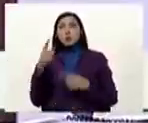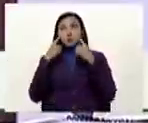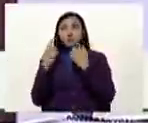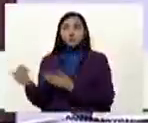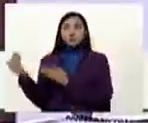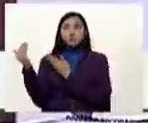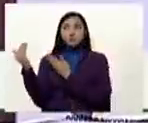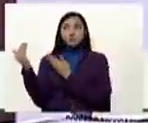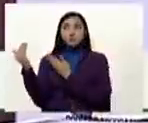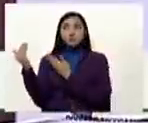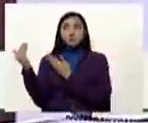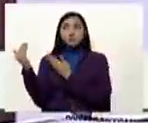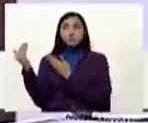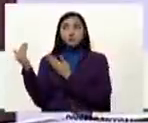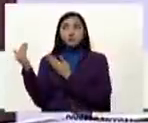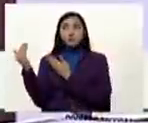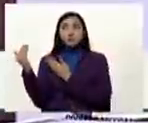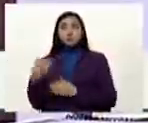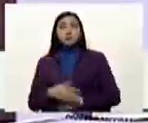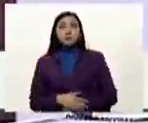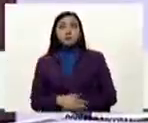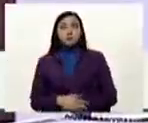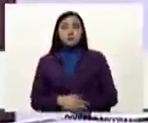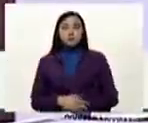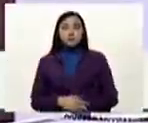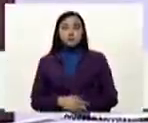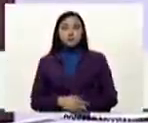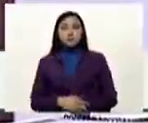Gómez, Delcy Eloína.